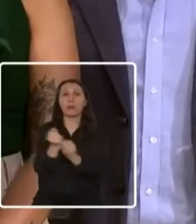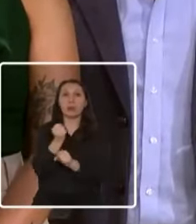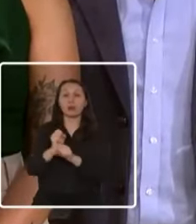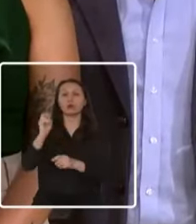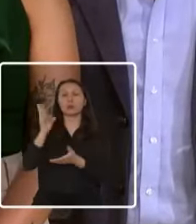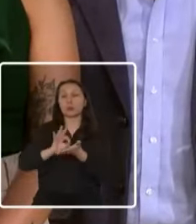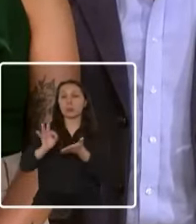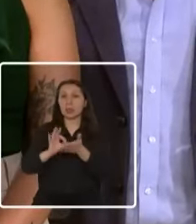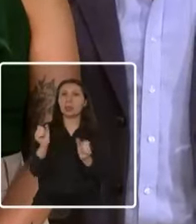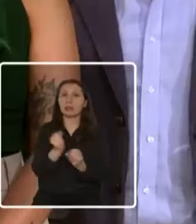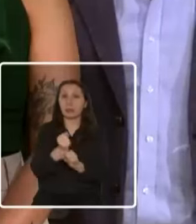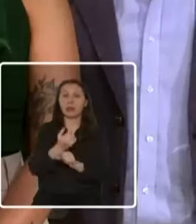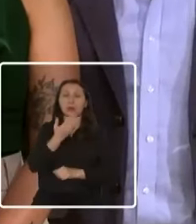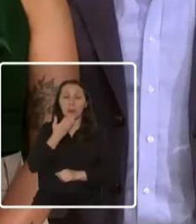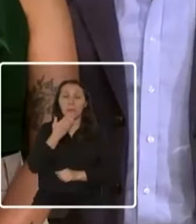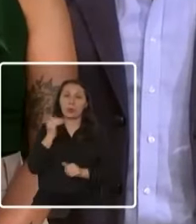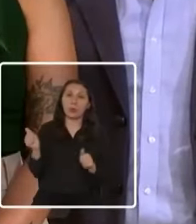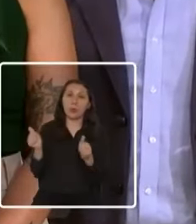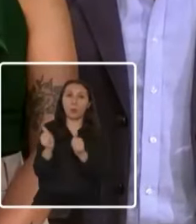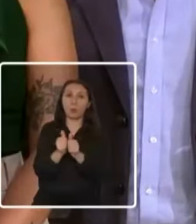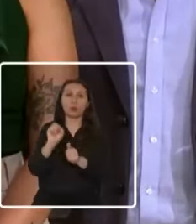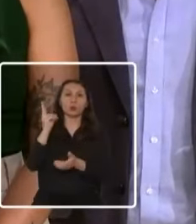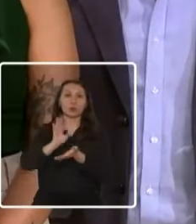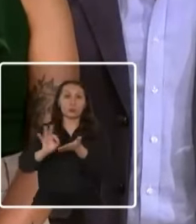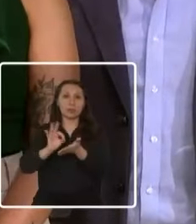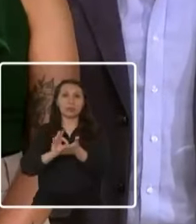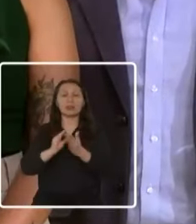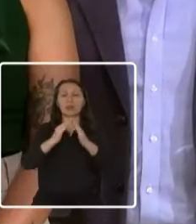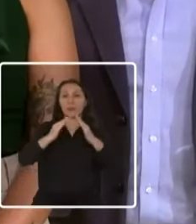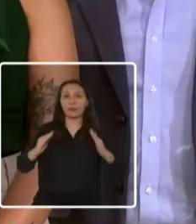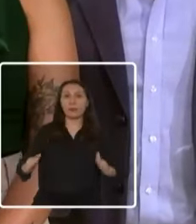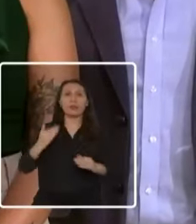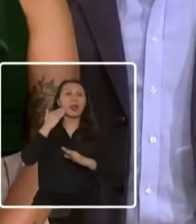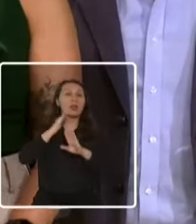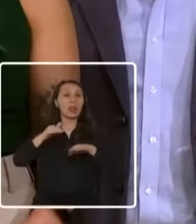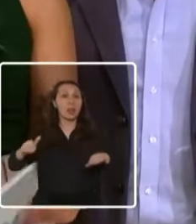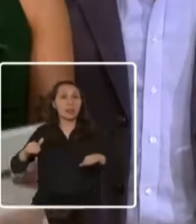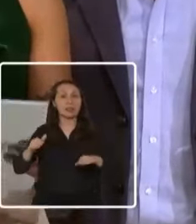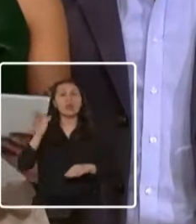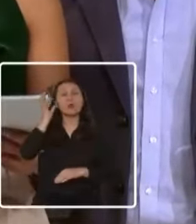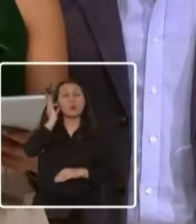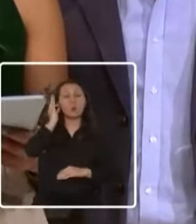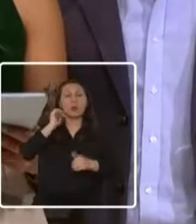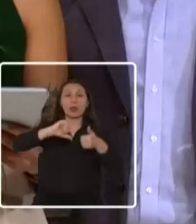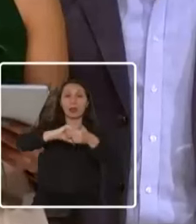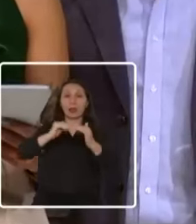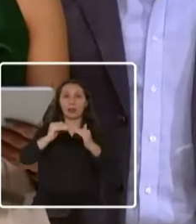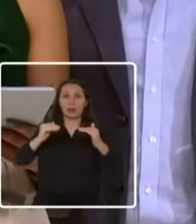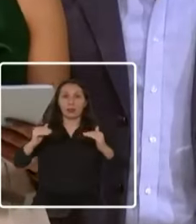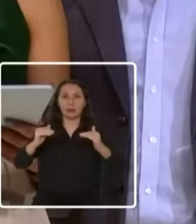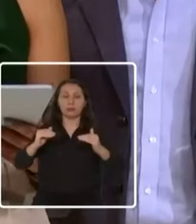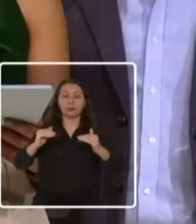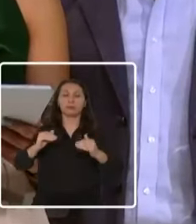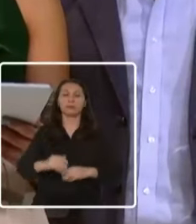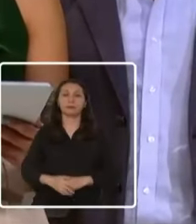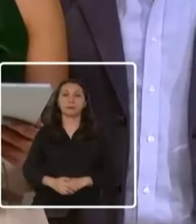nuestro Subsecretario del Trabajo también nos acompaña, la Subsecretaría de Vivienda, de la Niñez, de Mujer y Equidad de